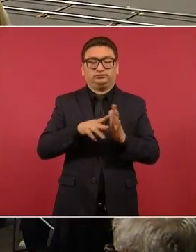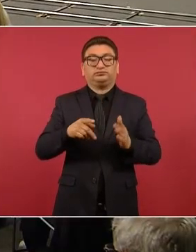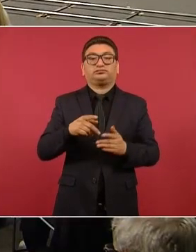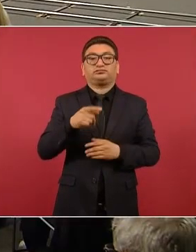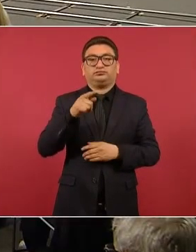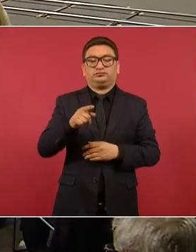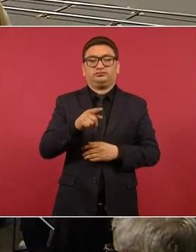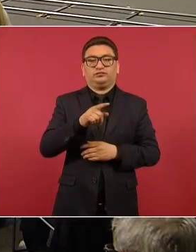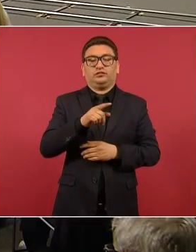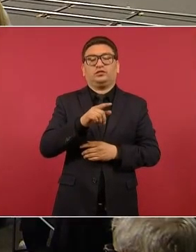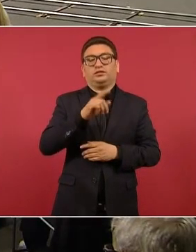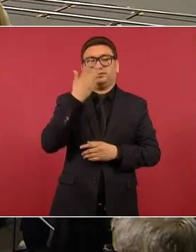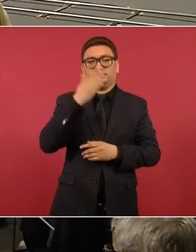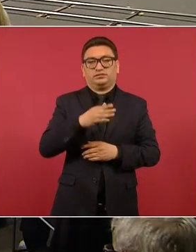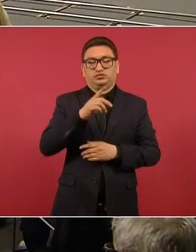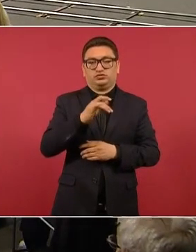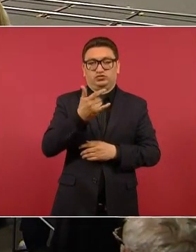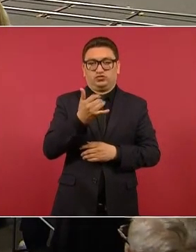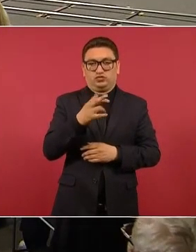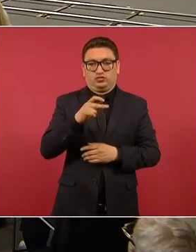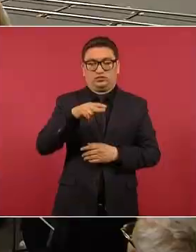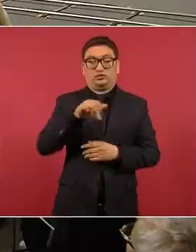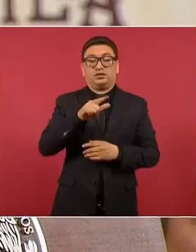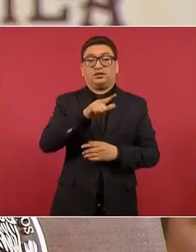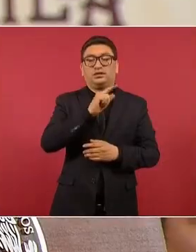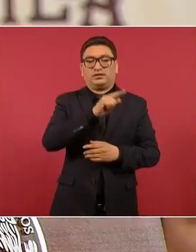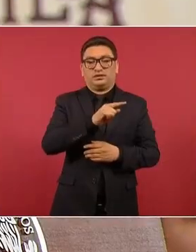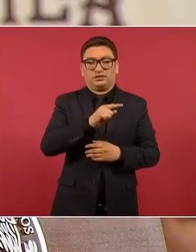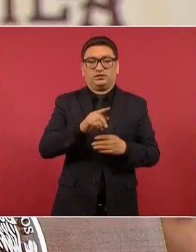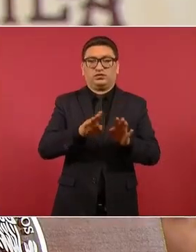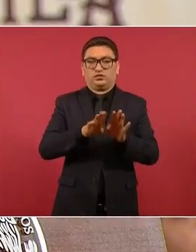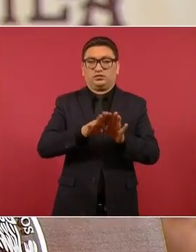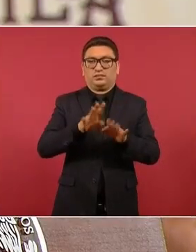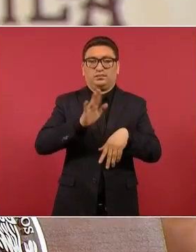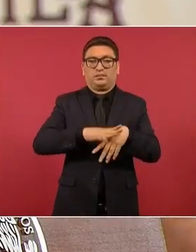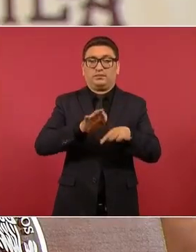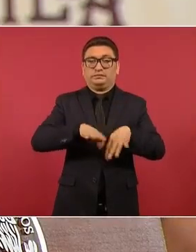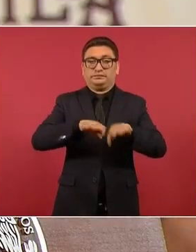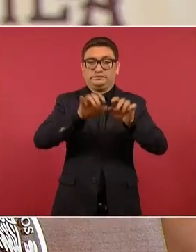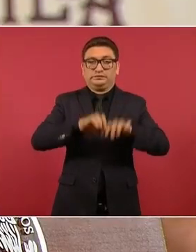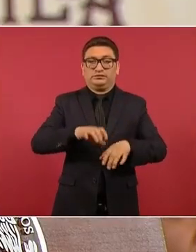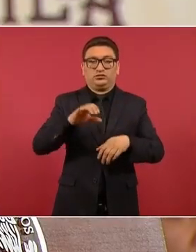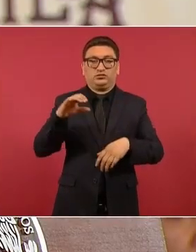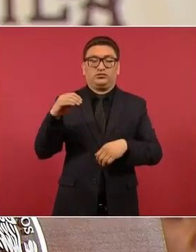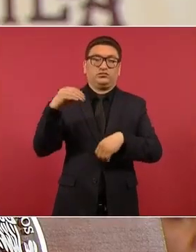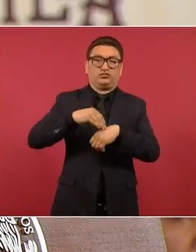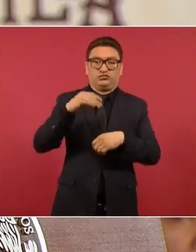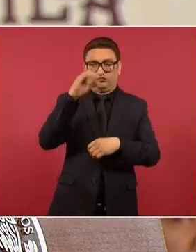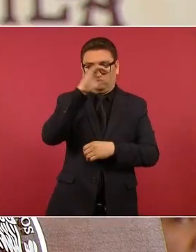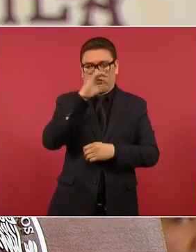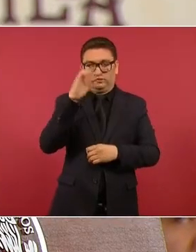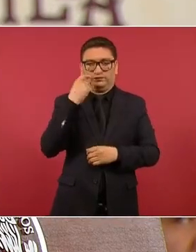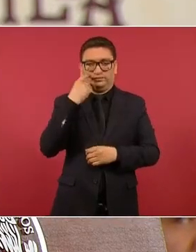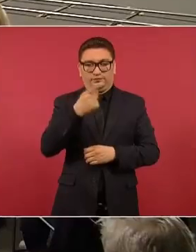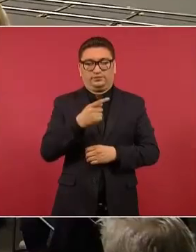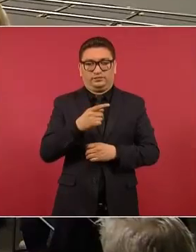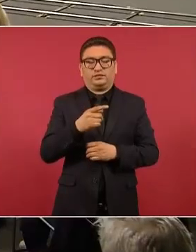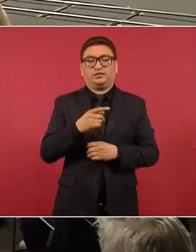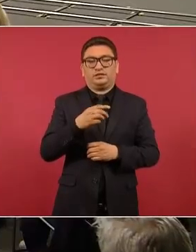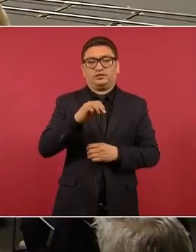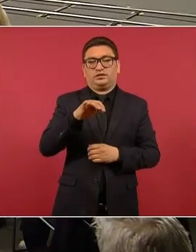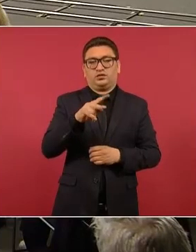Wall Street Journal le dio la principal con todo y fotografía. Por ejemplo, The New York